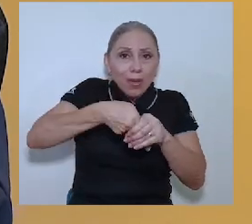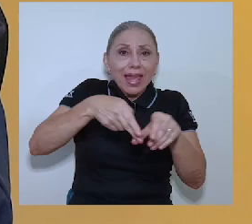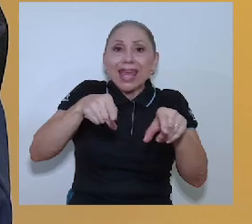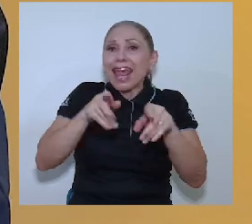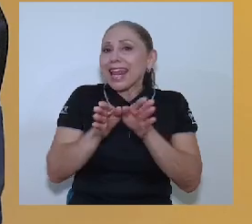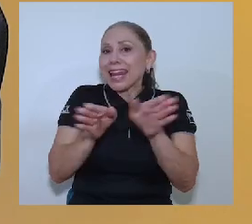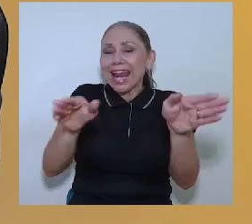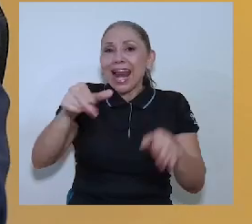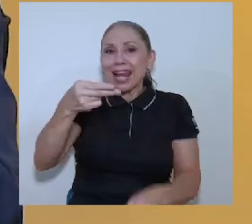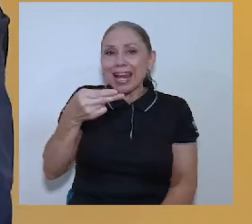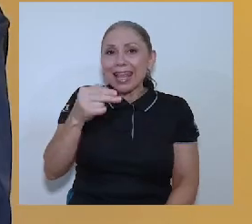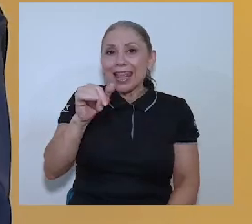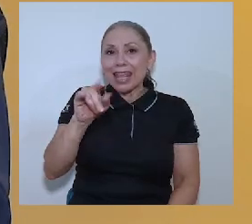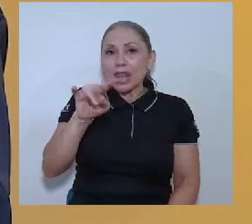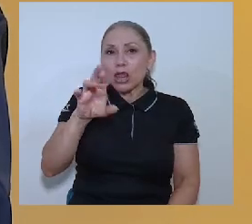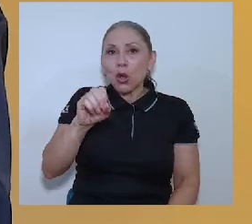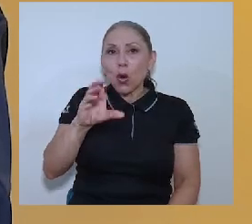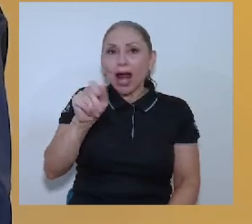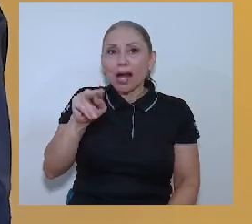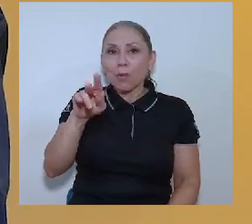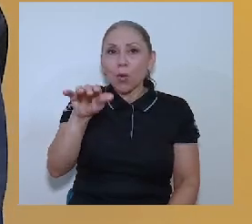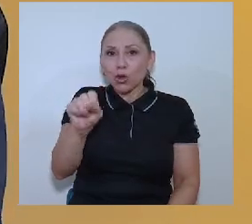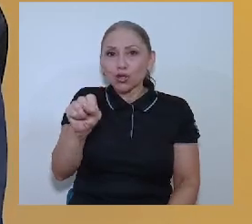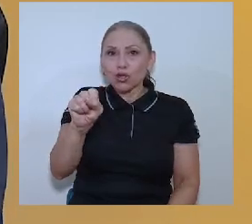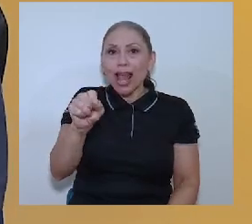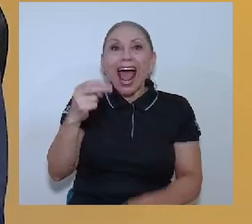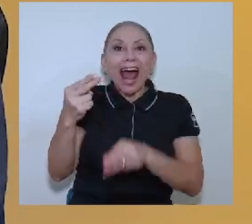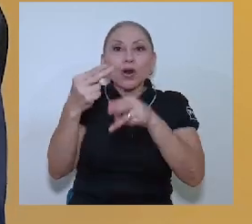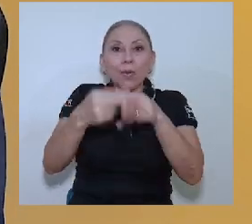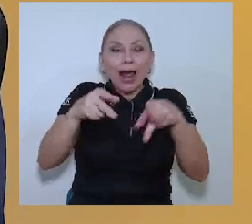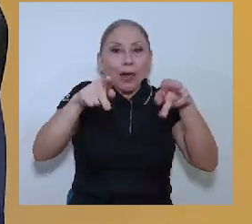bien gente lo que quiere es eliminar las